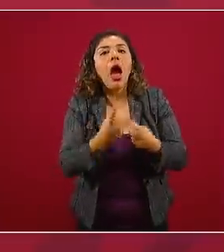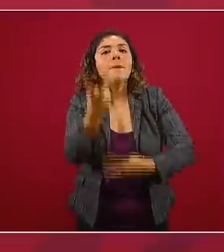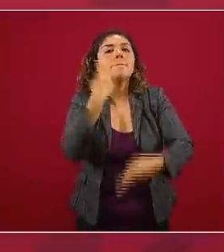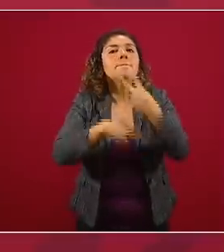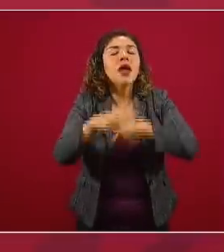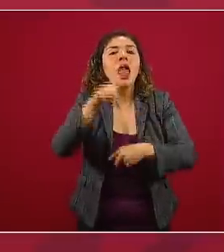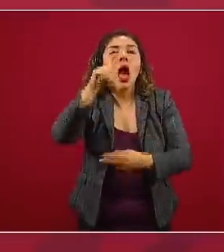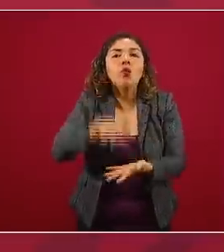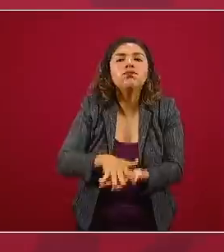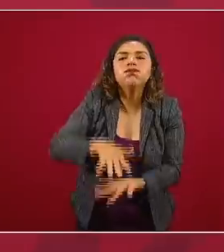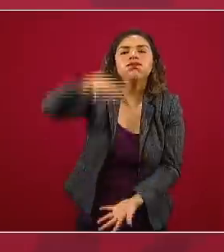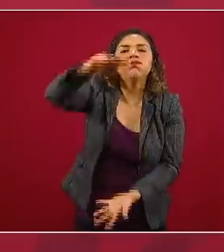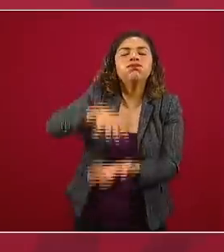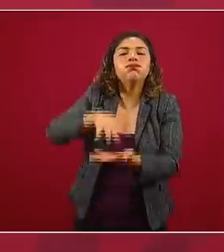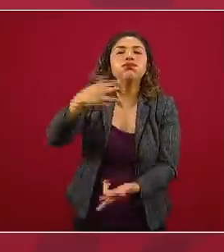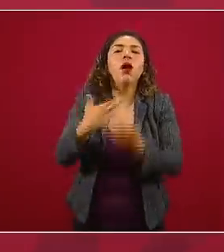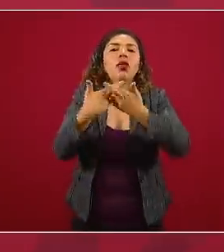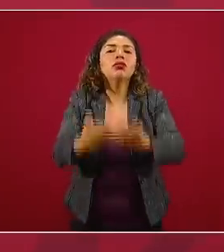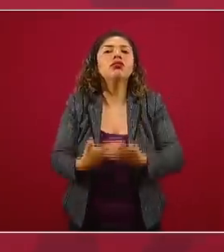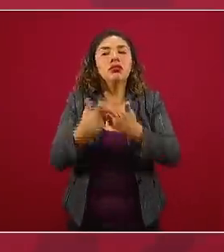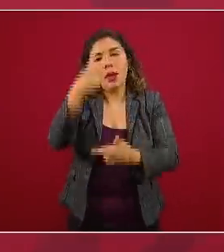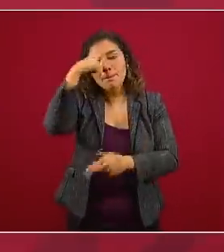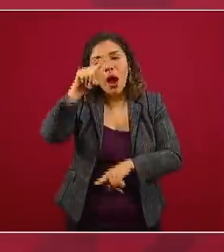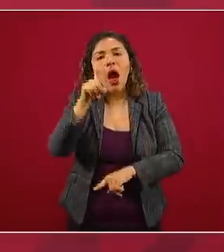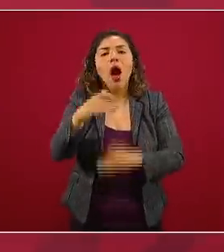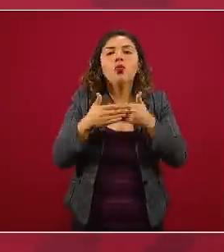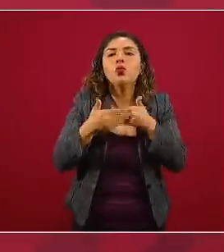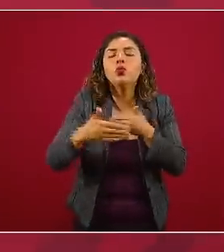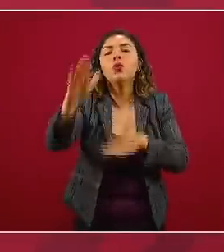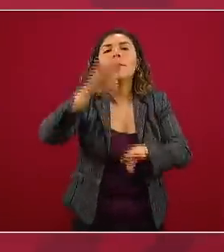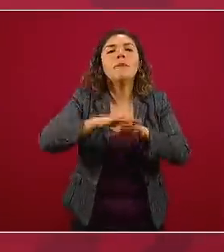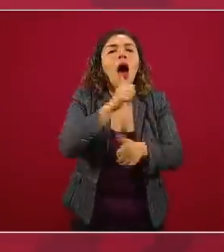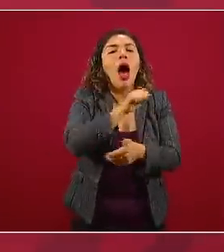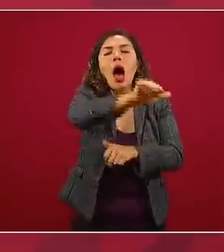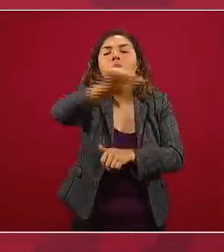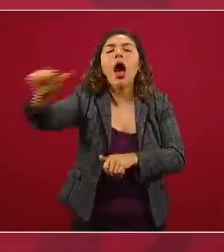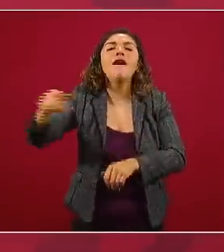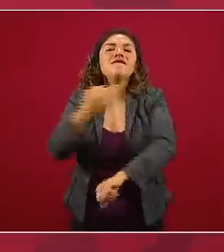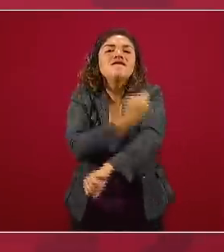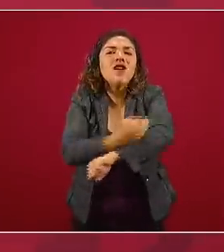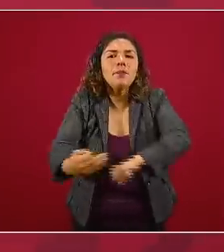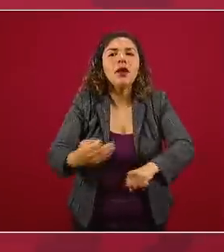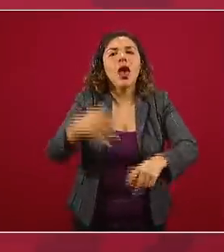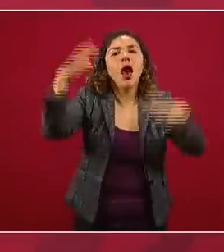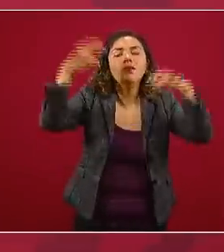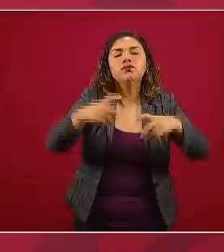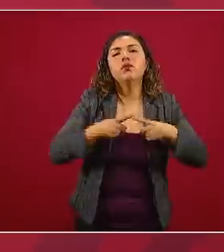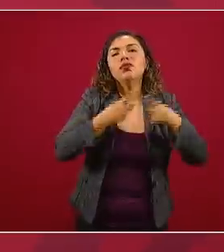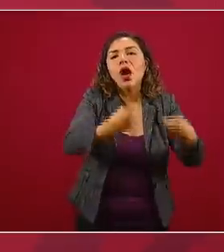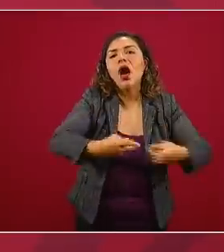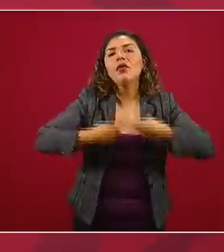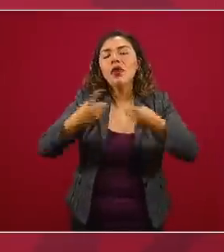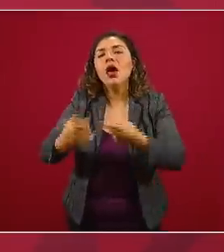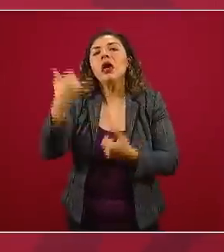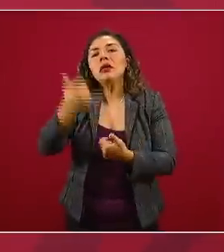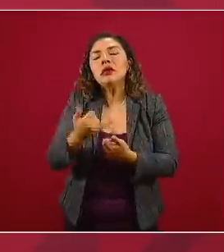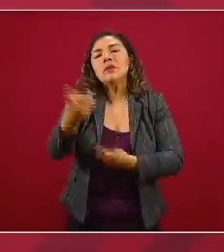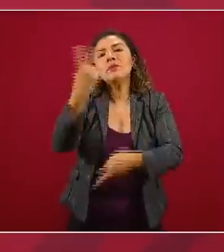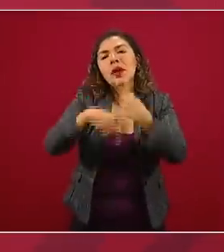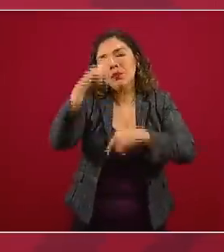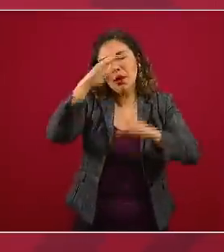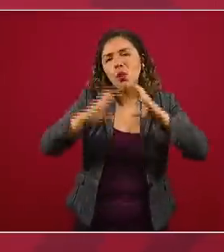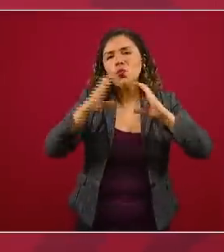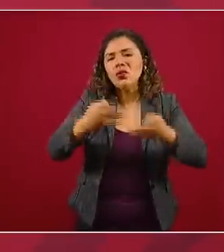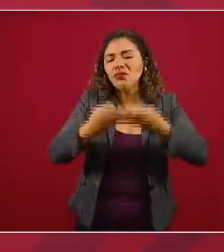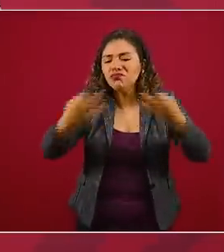nuestras presas para dotar de agua potable a las familias de la región y también desarrollar las actividades agrícolas